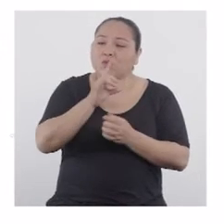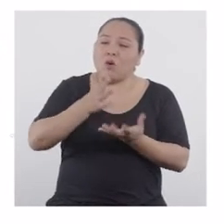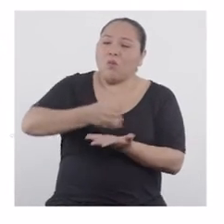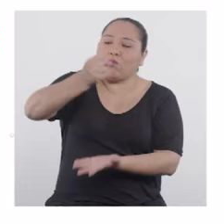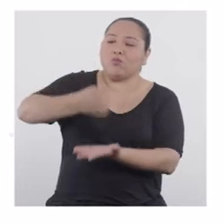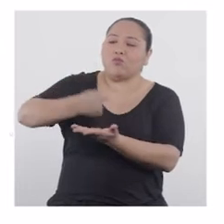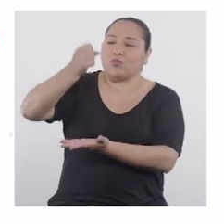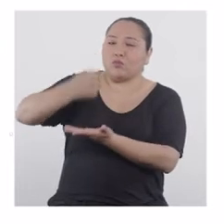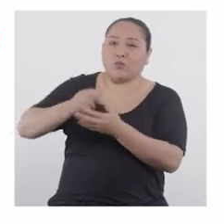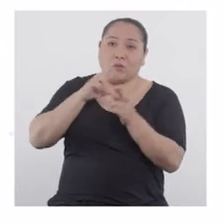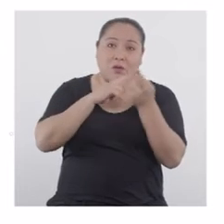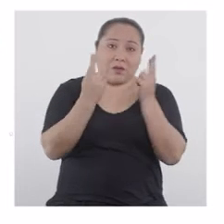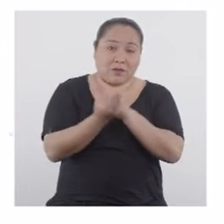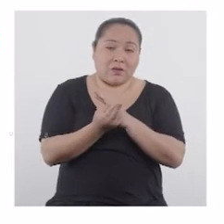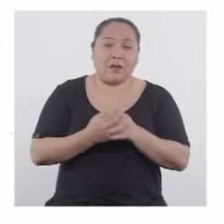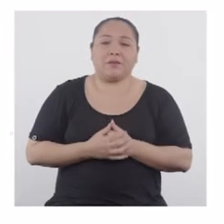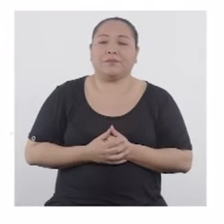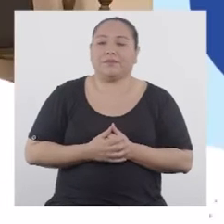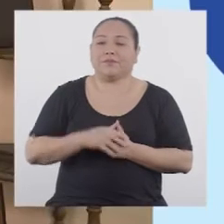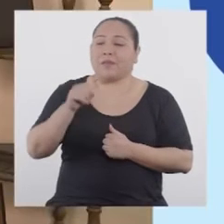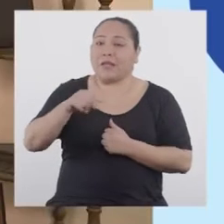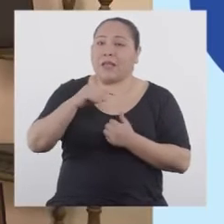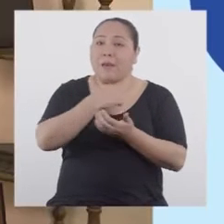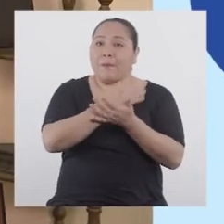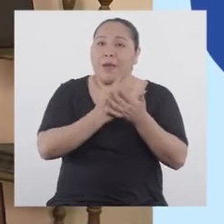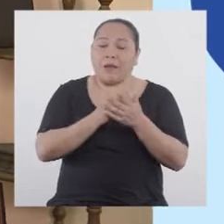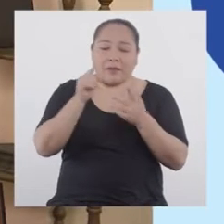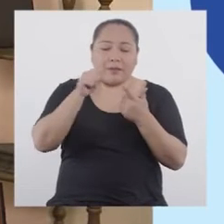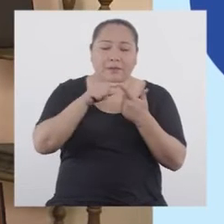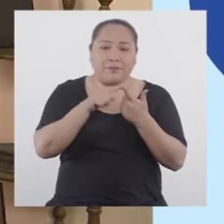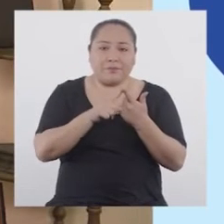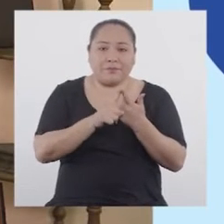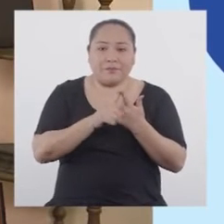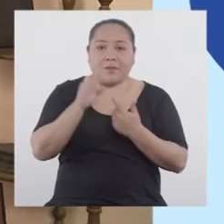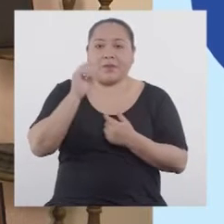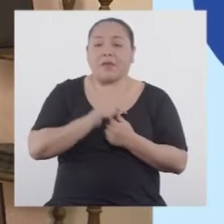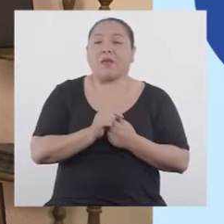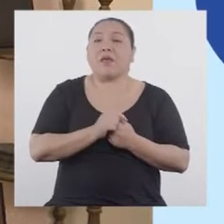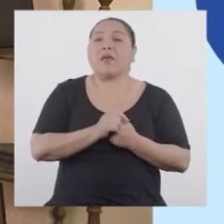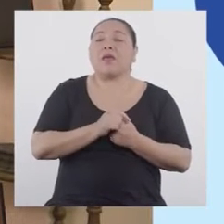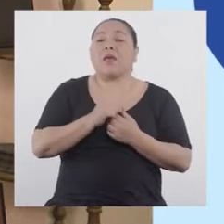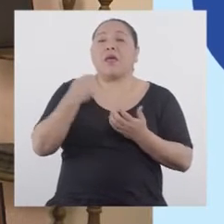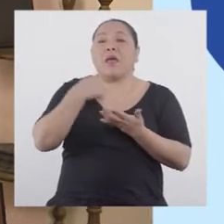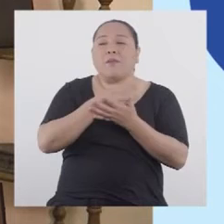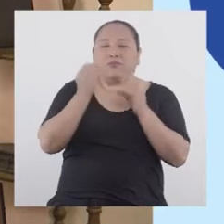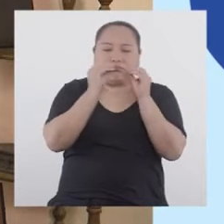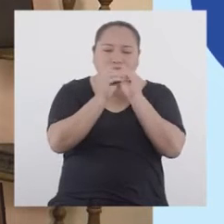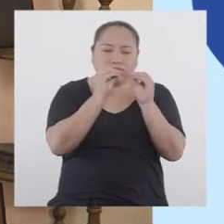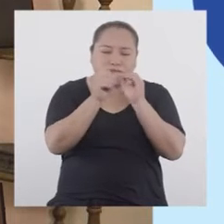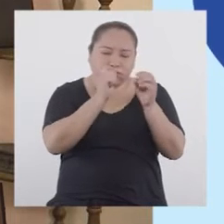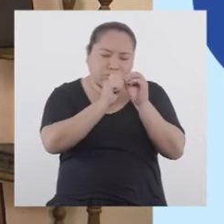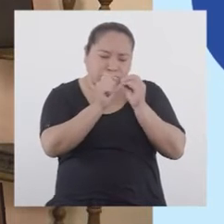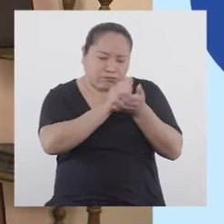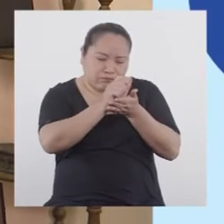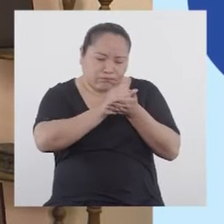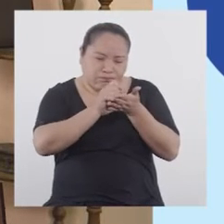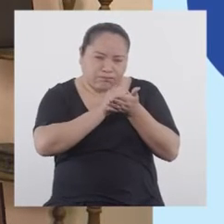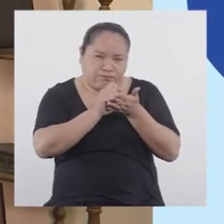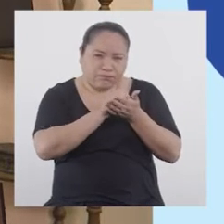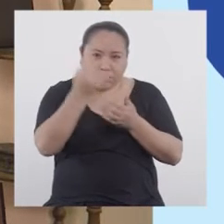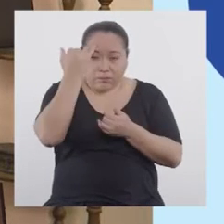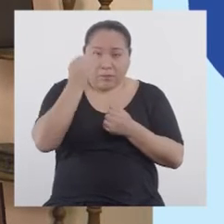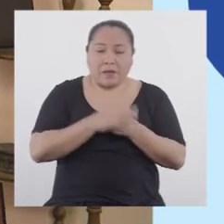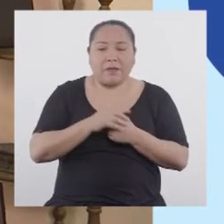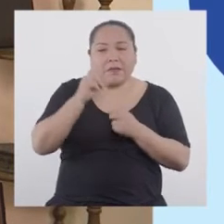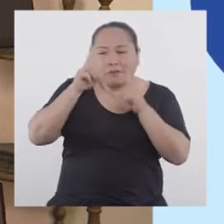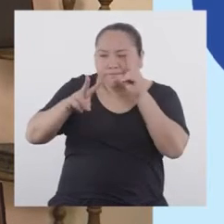las botellas de plástico reciclado? En la fase empatizar, luego de haber redactado el desafío inicial,